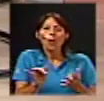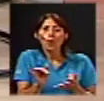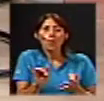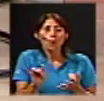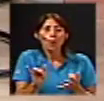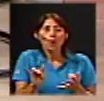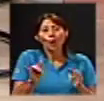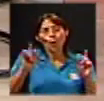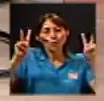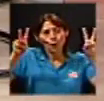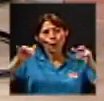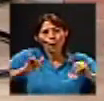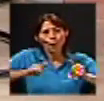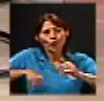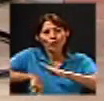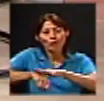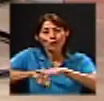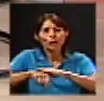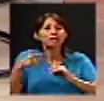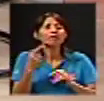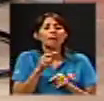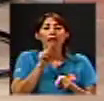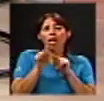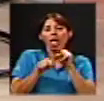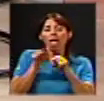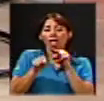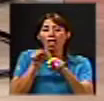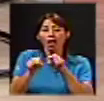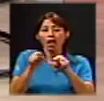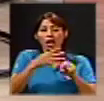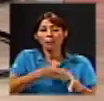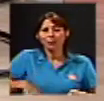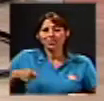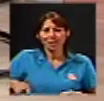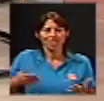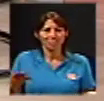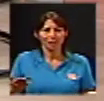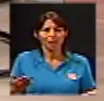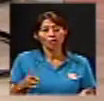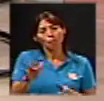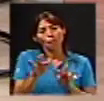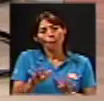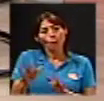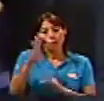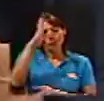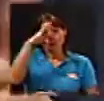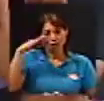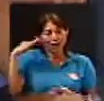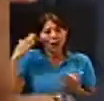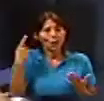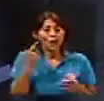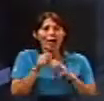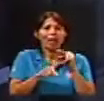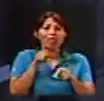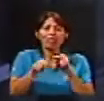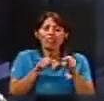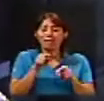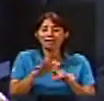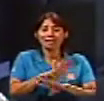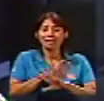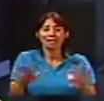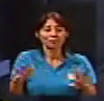como un fútbol de estar criticando al presidente. La pobre doña Laura la tienen así,